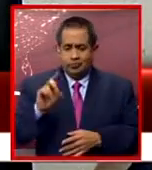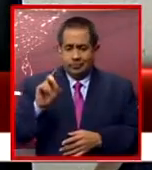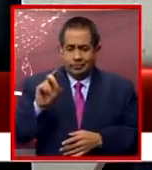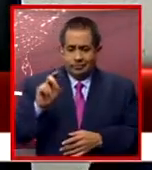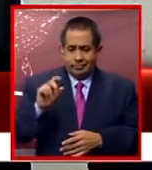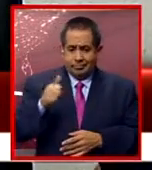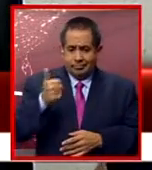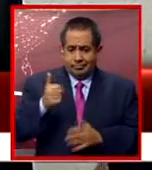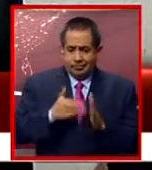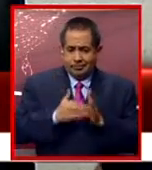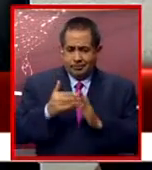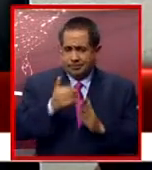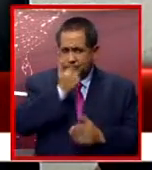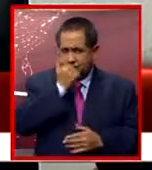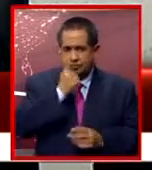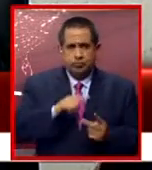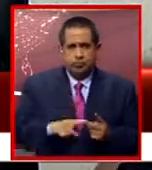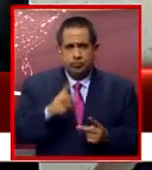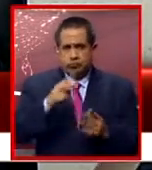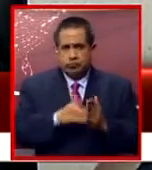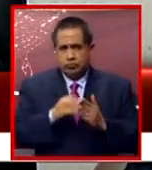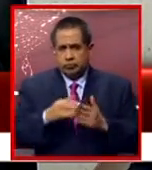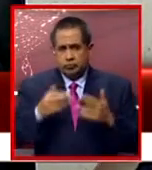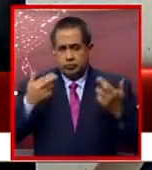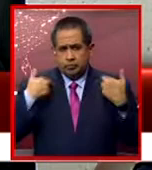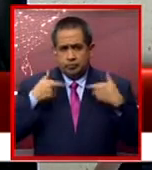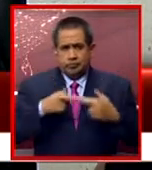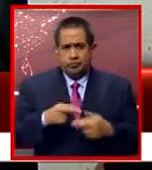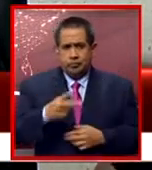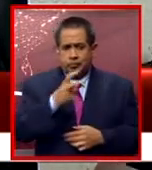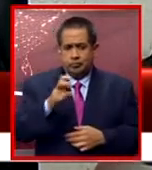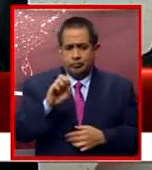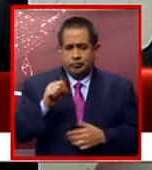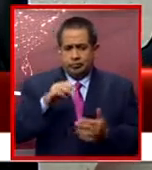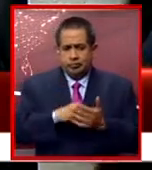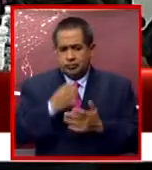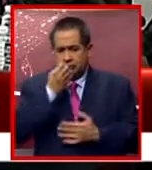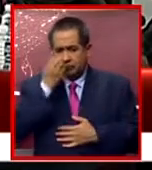alumnos, 2 millones de maestros y más de 260,000 planteles educativos.